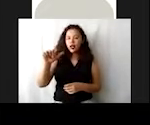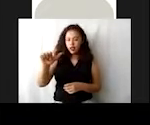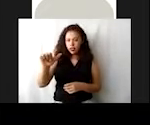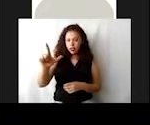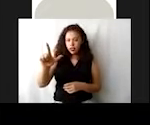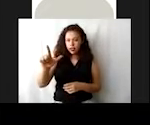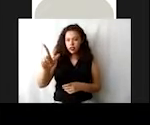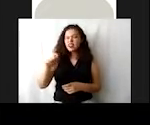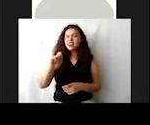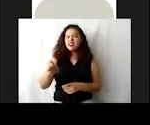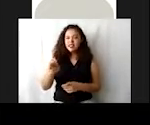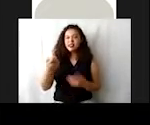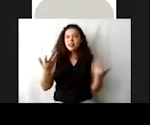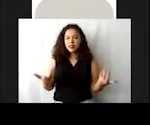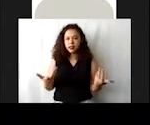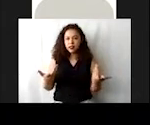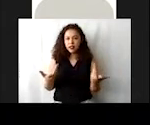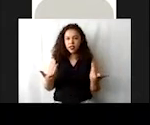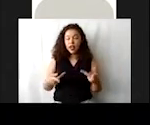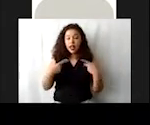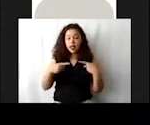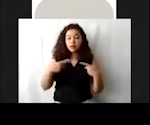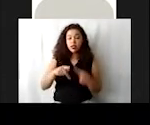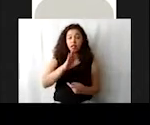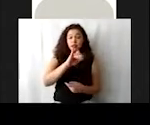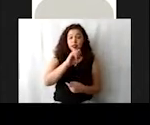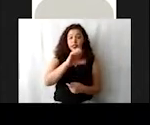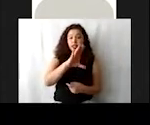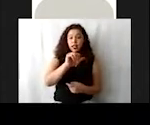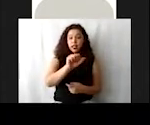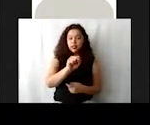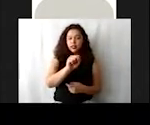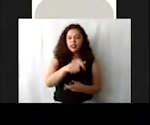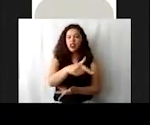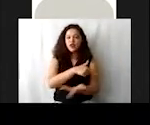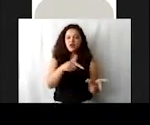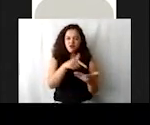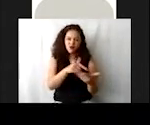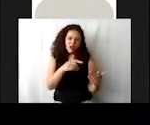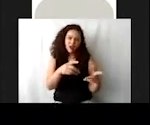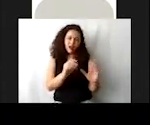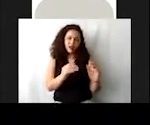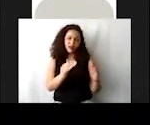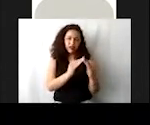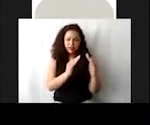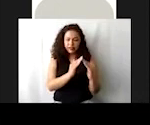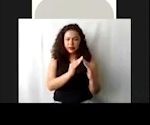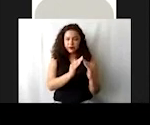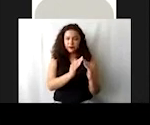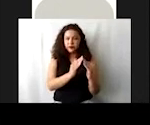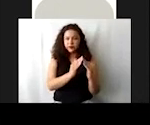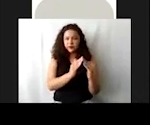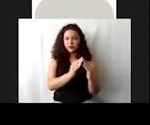Tenemos el domicilio de las personas físicas, ¿sí? Entonces, el domicilio de las personas físicas